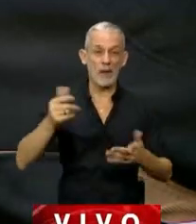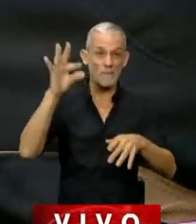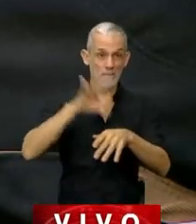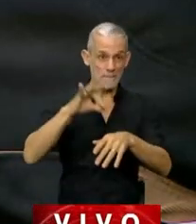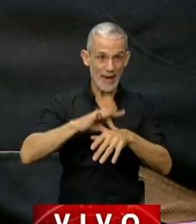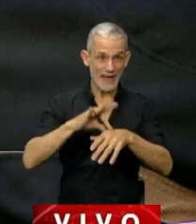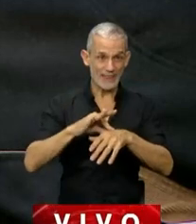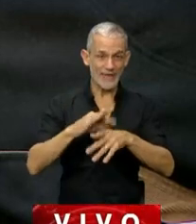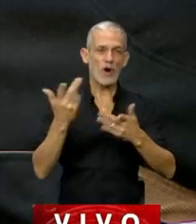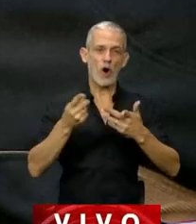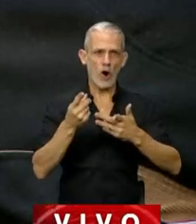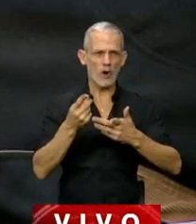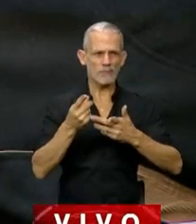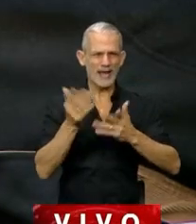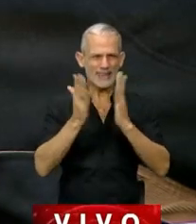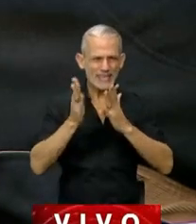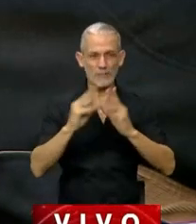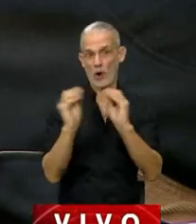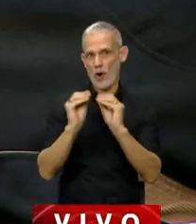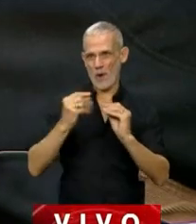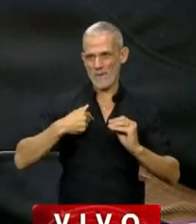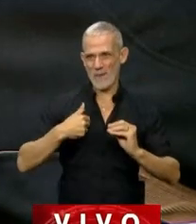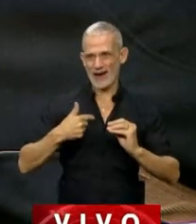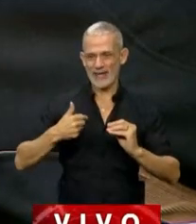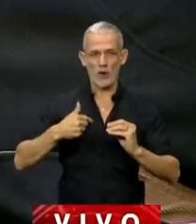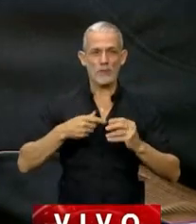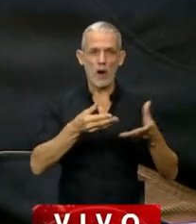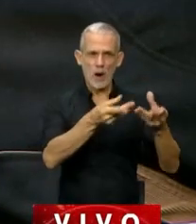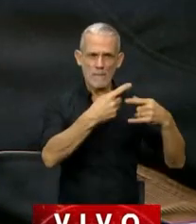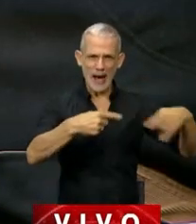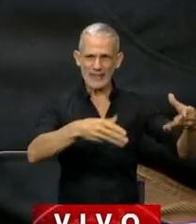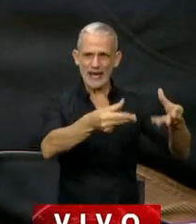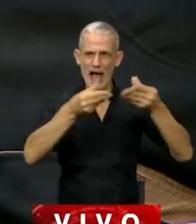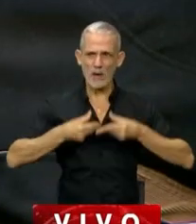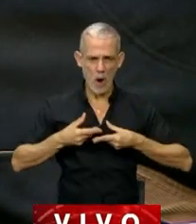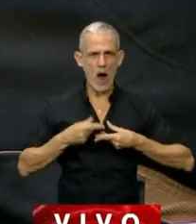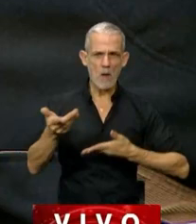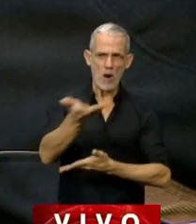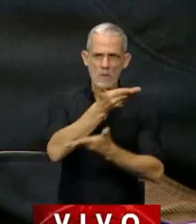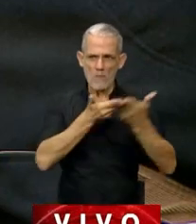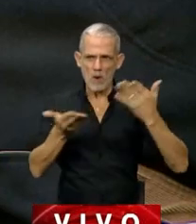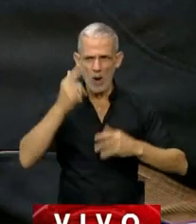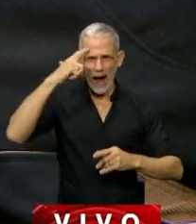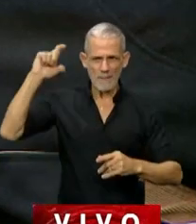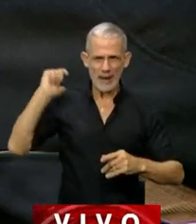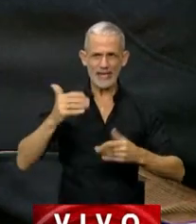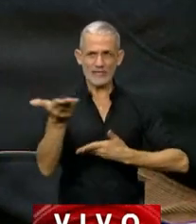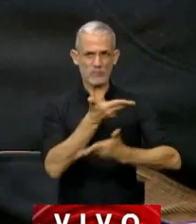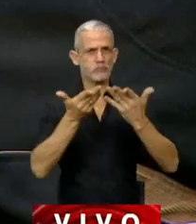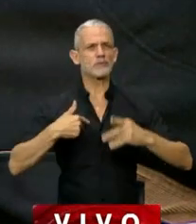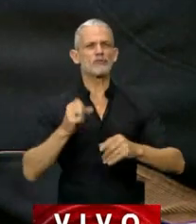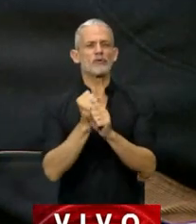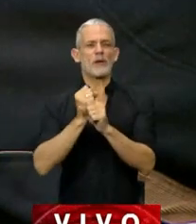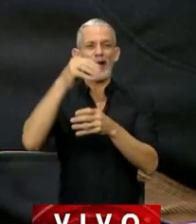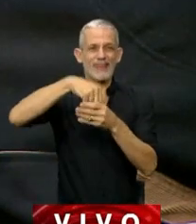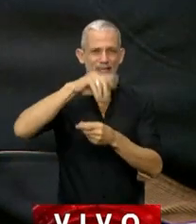Médico, paliativista, compañero que me acercó material, que estuvimos intercambiando experiencias, como yo como trabajadora